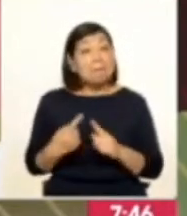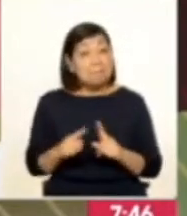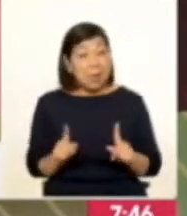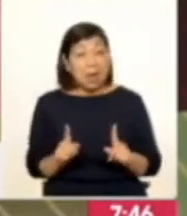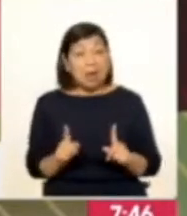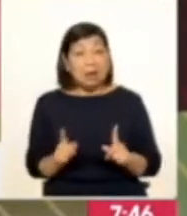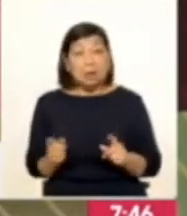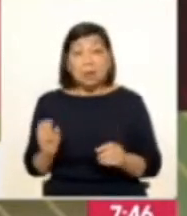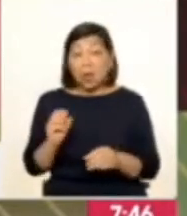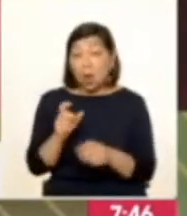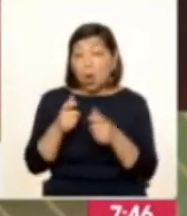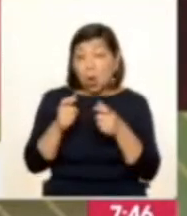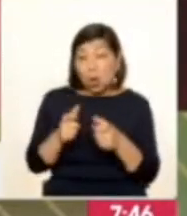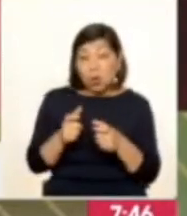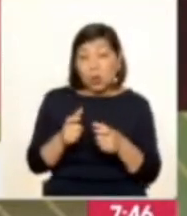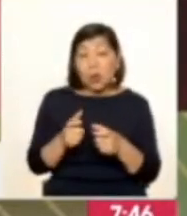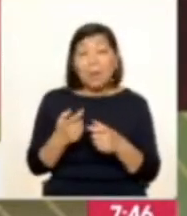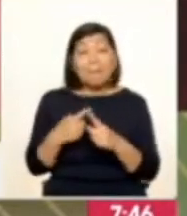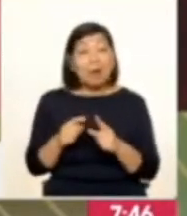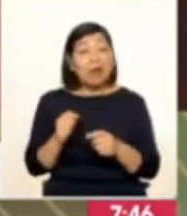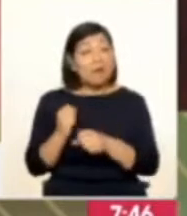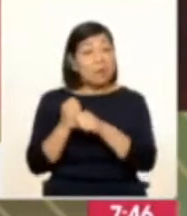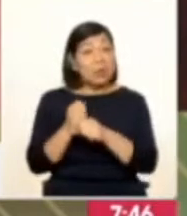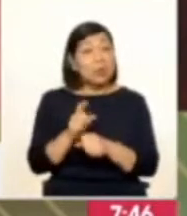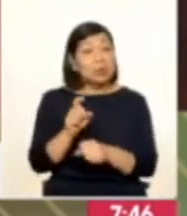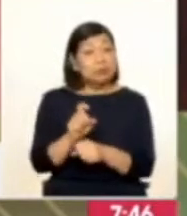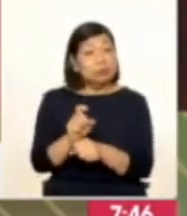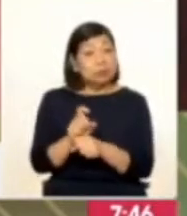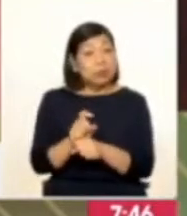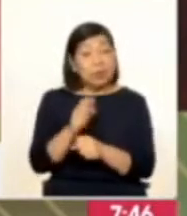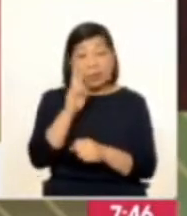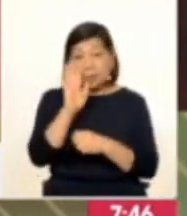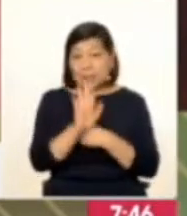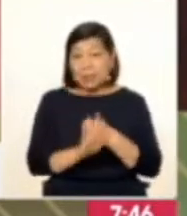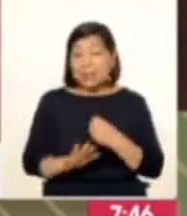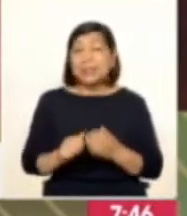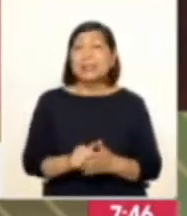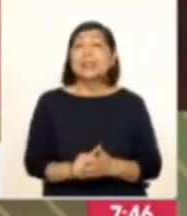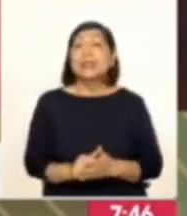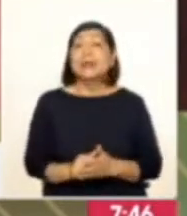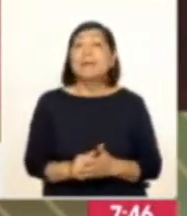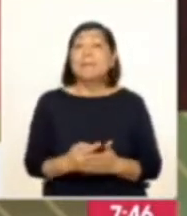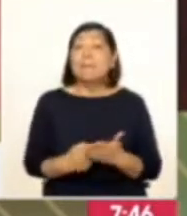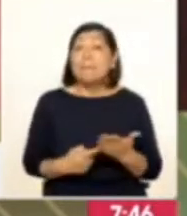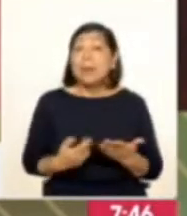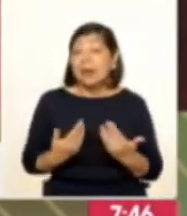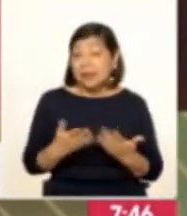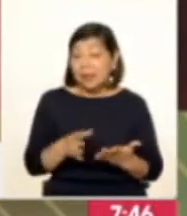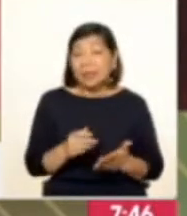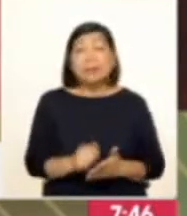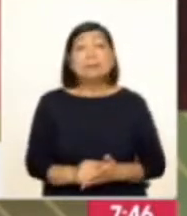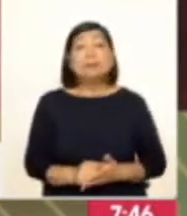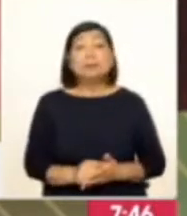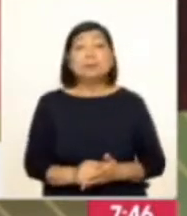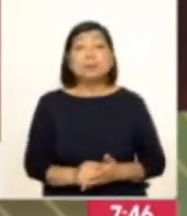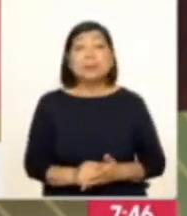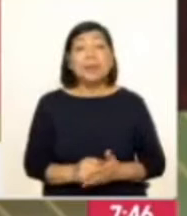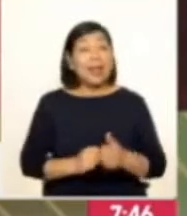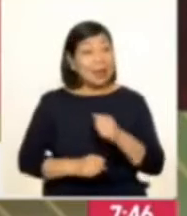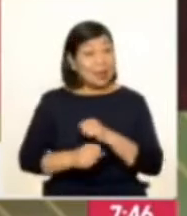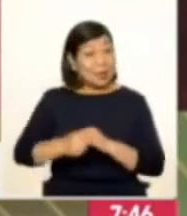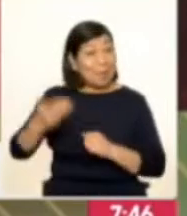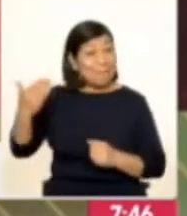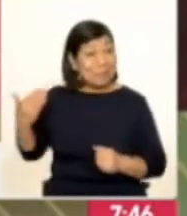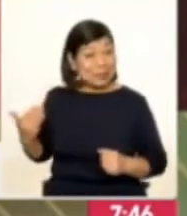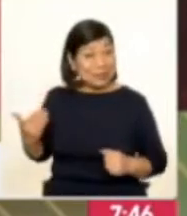implementar el control concurrente y fortalecer sus capacidades a nivel nacional de hecho para que tengas una idea el año pasado